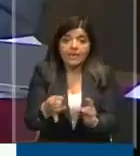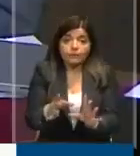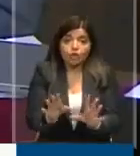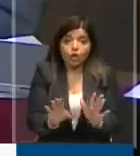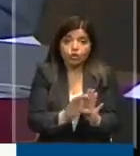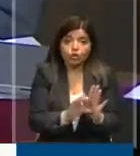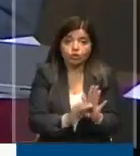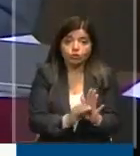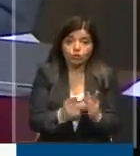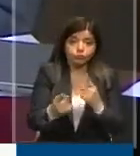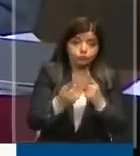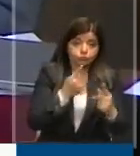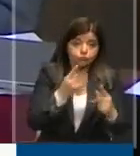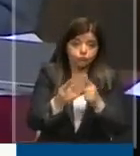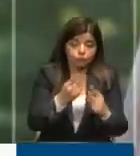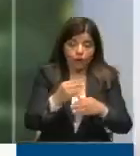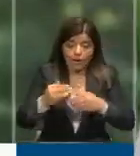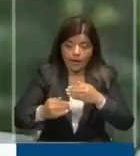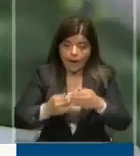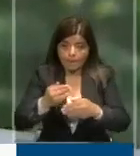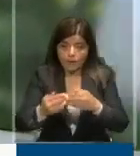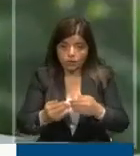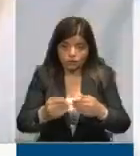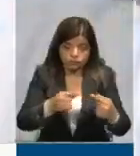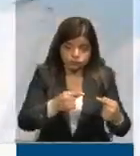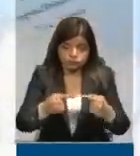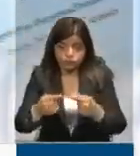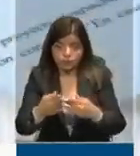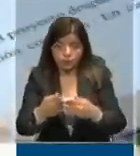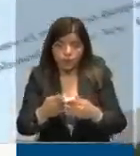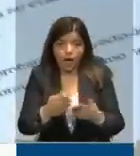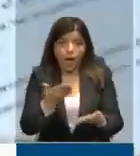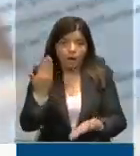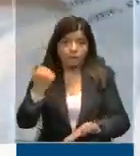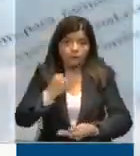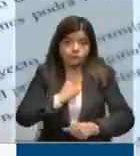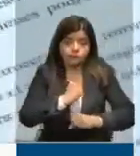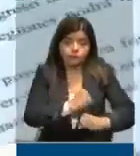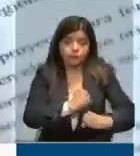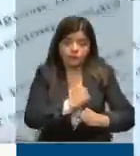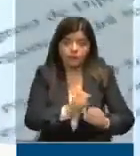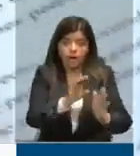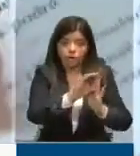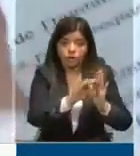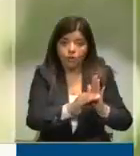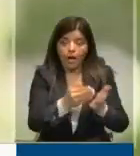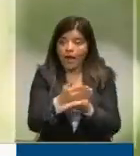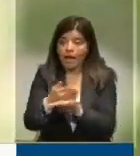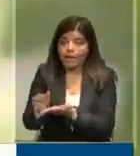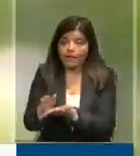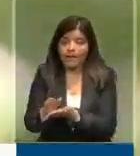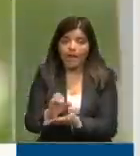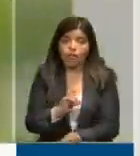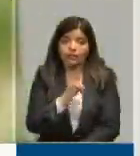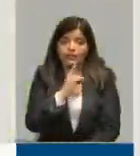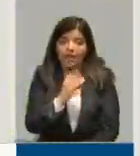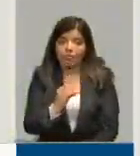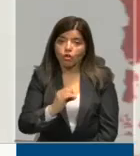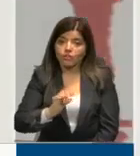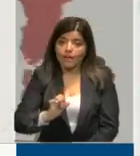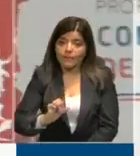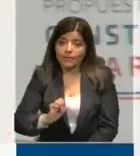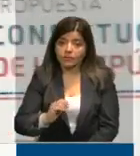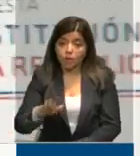intenso debate en los últimos procesos. Si el rechazado texto de la convención eliminaba el estado de emergencia, la propuesta